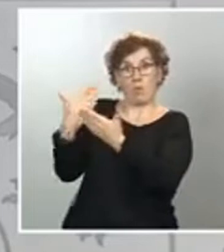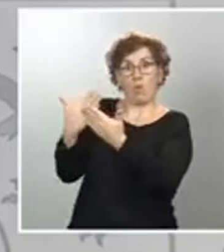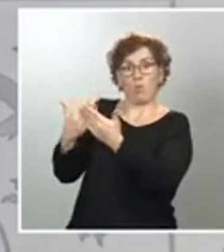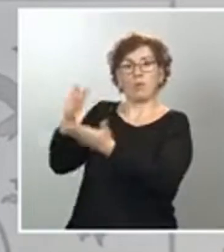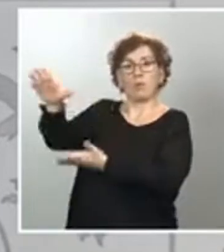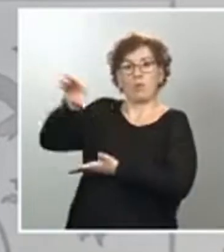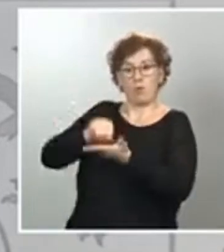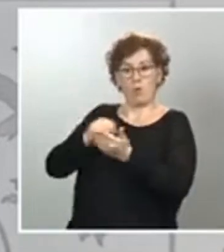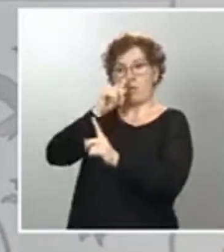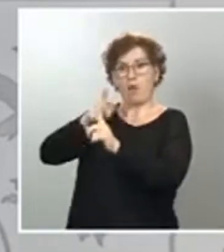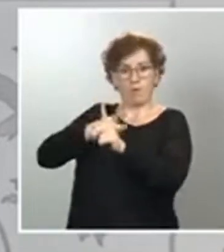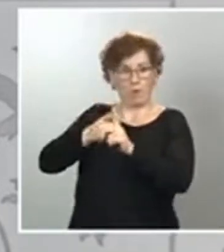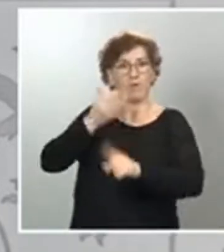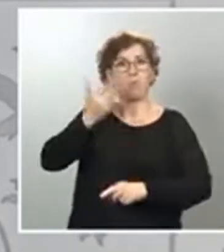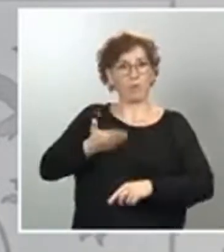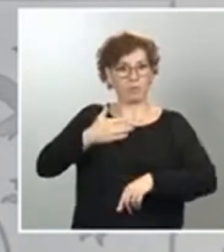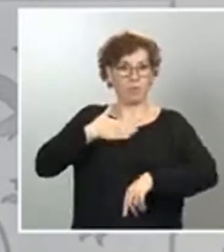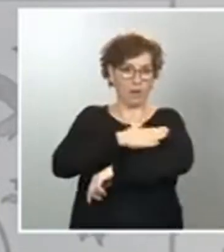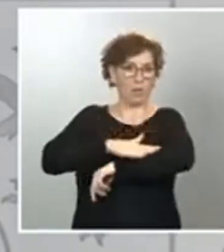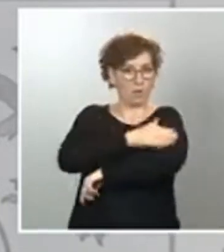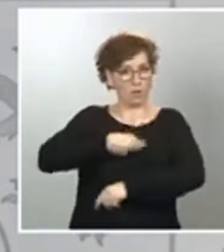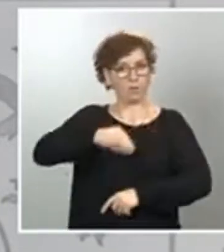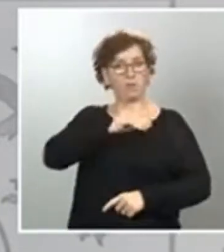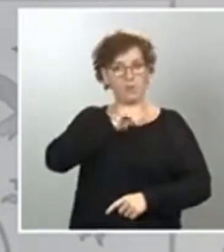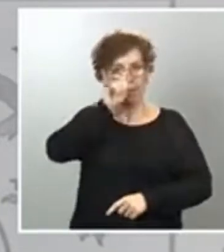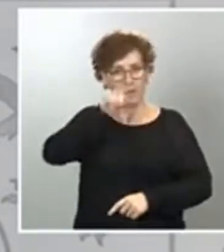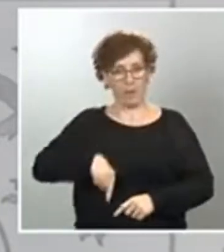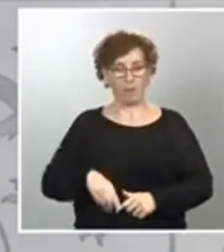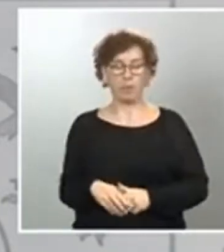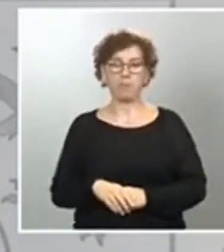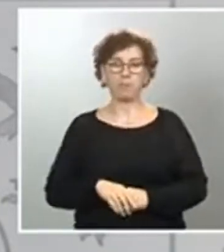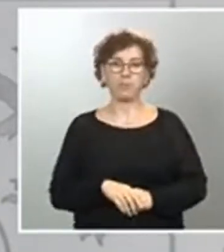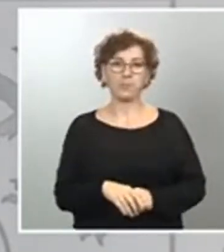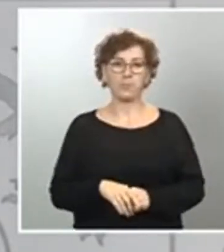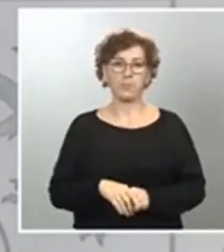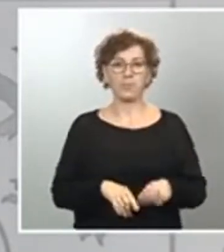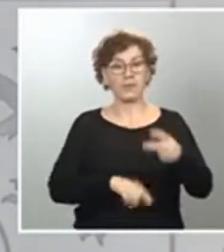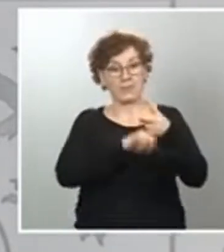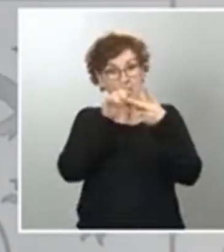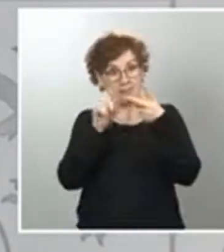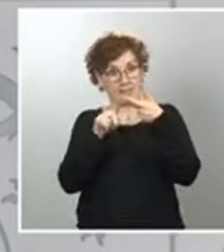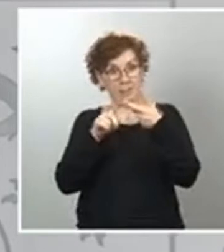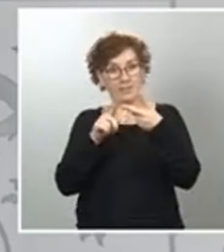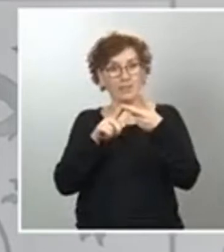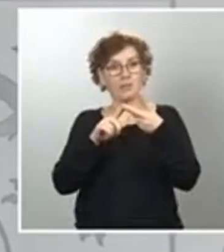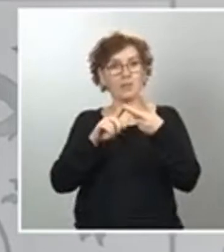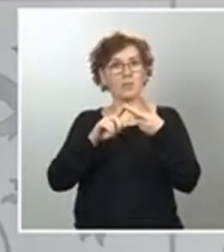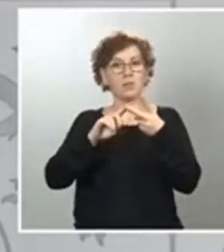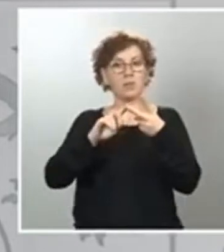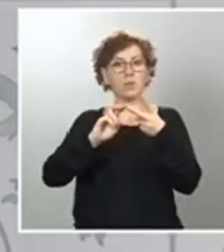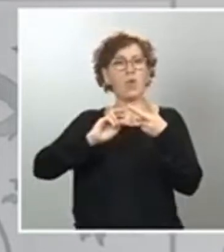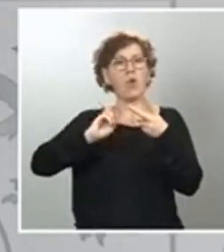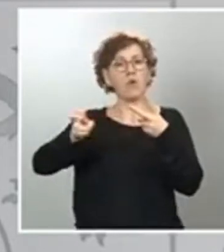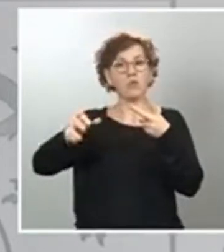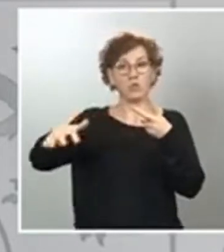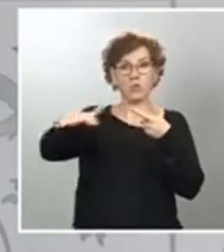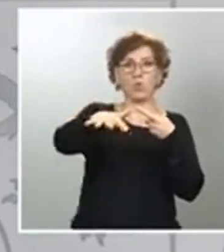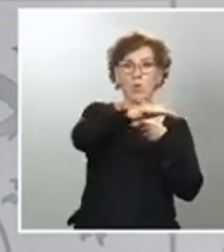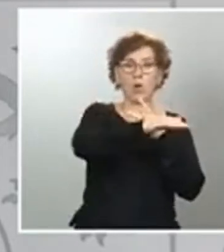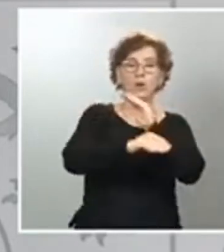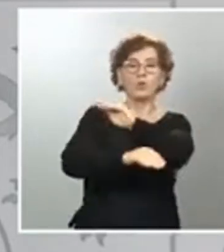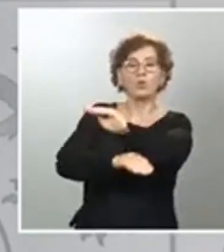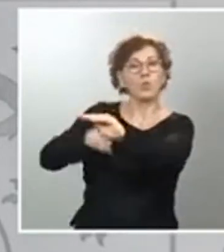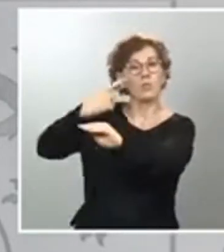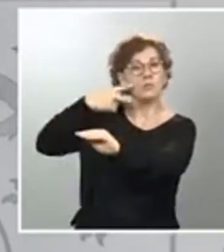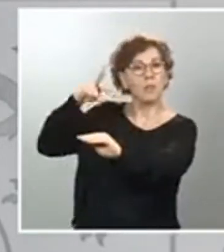clave. En segundo lugar, se han tenido en cuenta las enseñanzas de otros lugares, pero siempre para